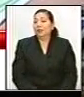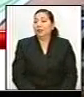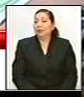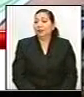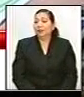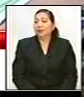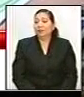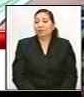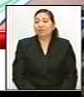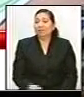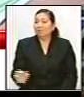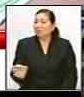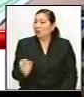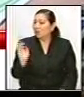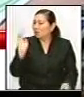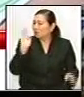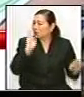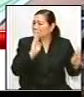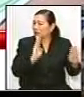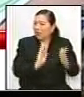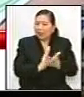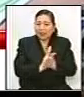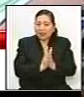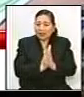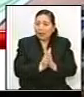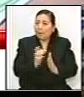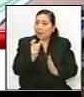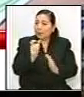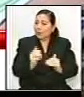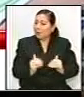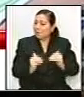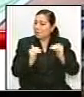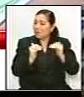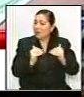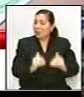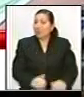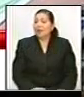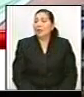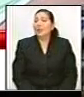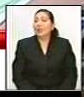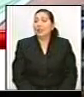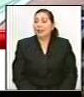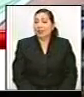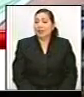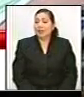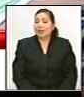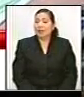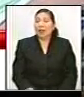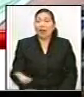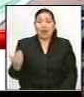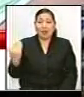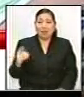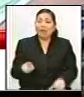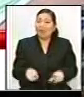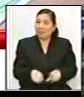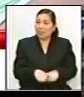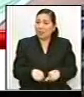ese señor nunca se ha preocupado por el adulto mayor. Inclusive el anterior